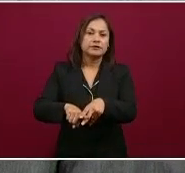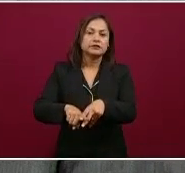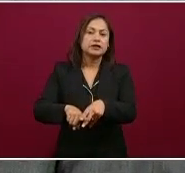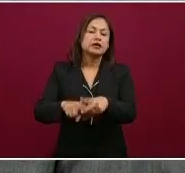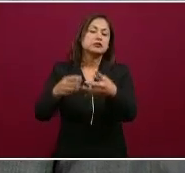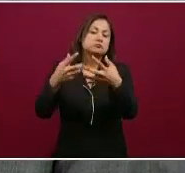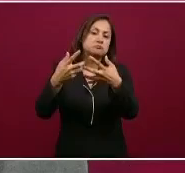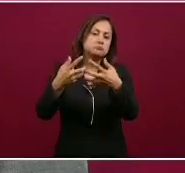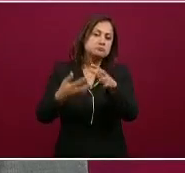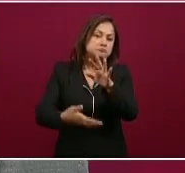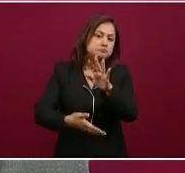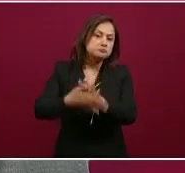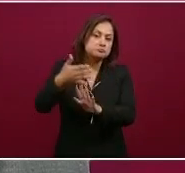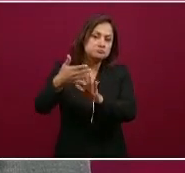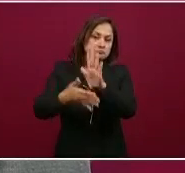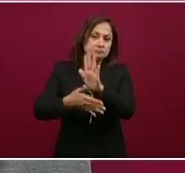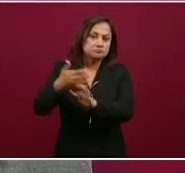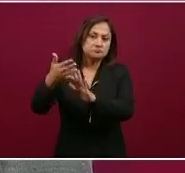construcción